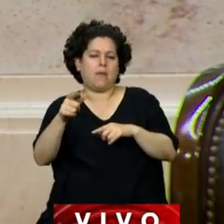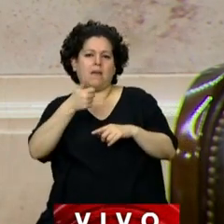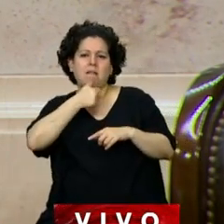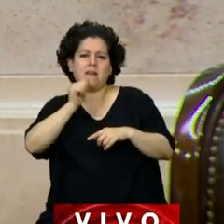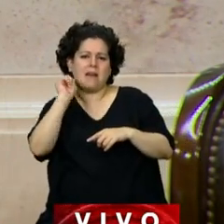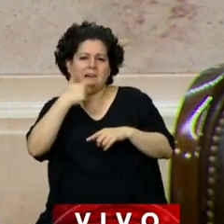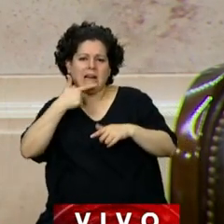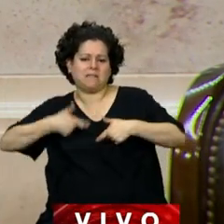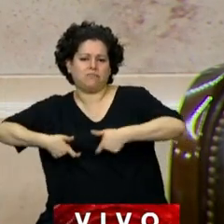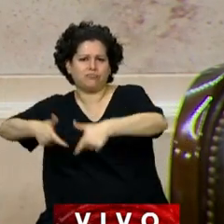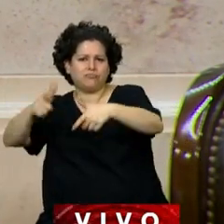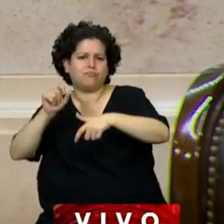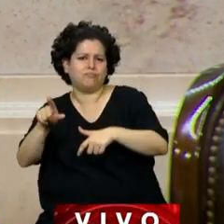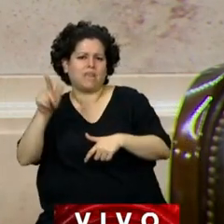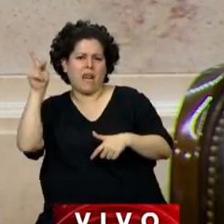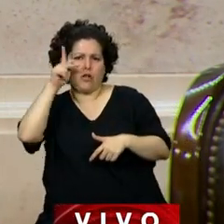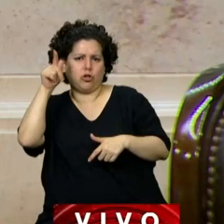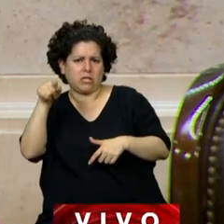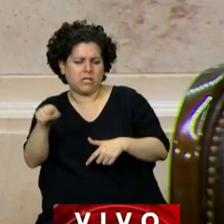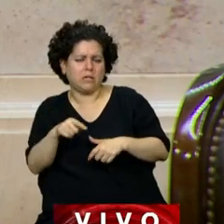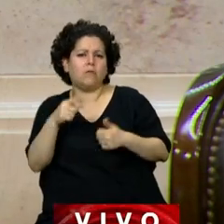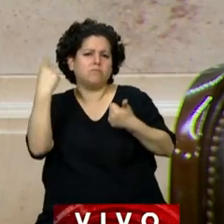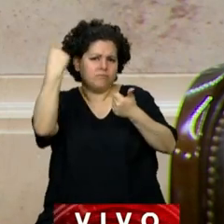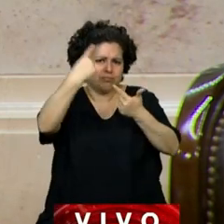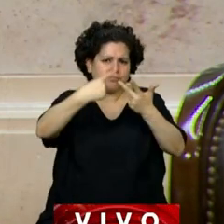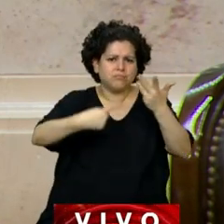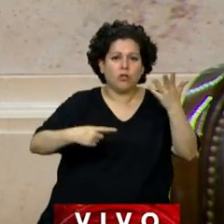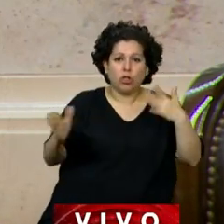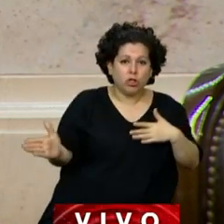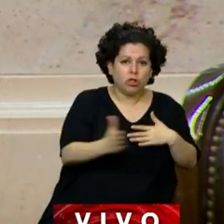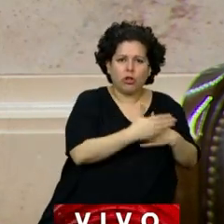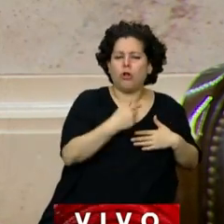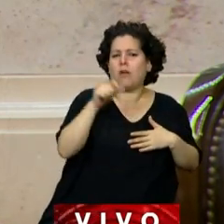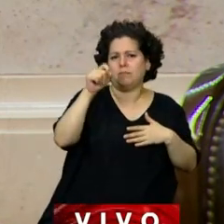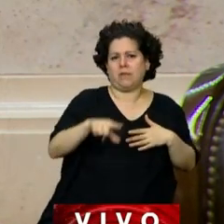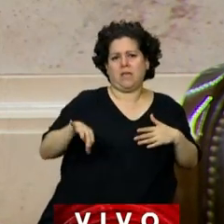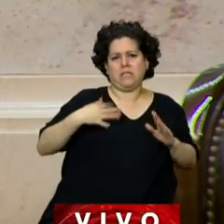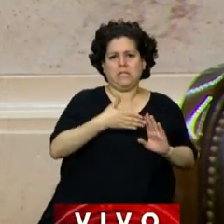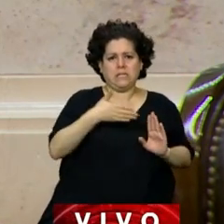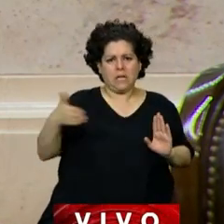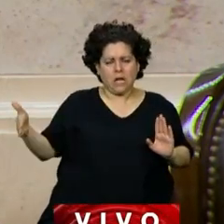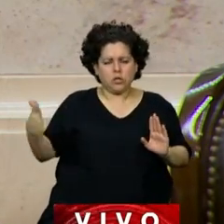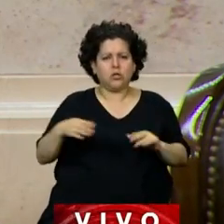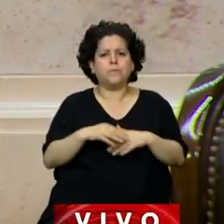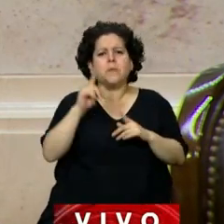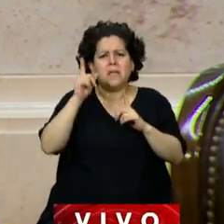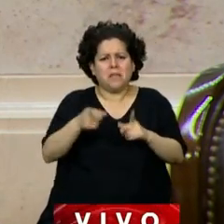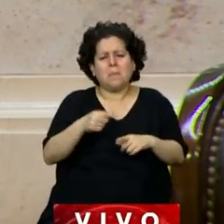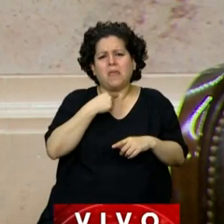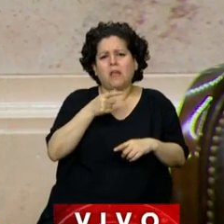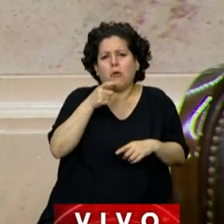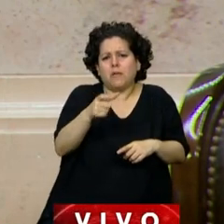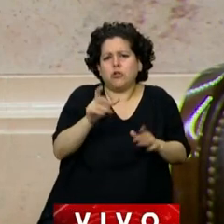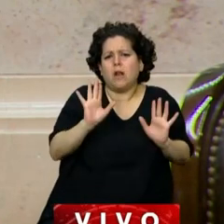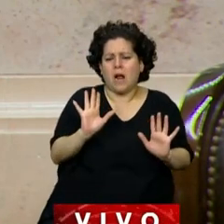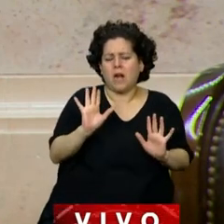Kirchner. Todas estas obras que se hicieron este año. También quiero mencionar el impacto que tuvo en